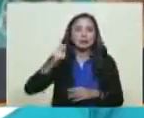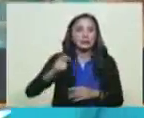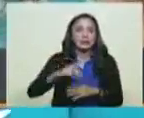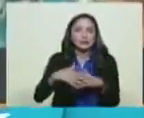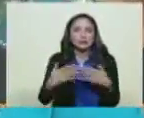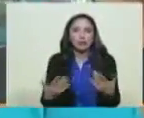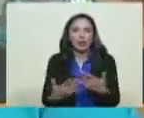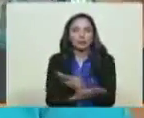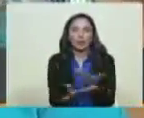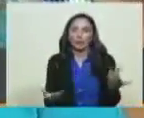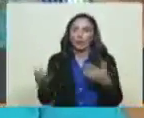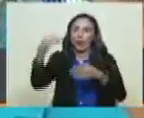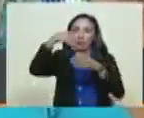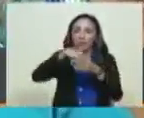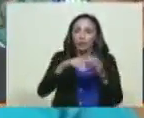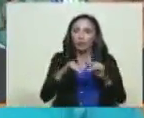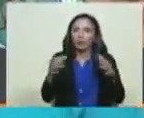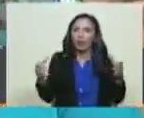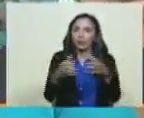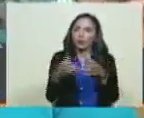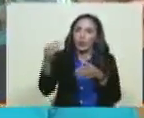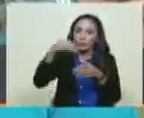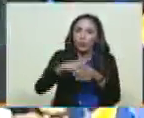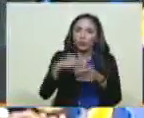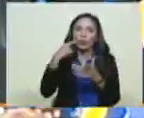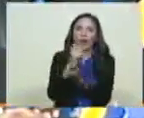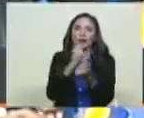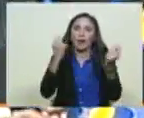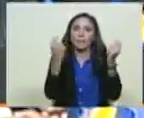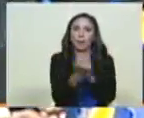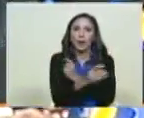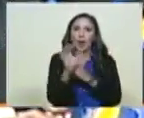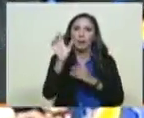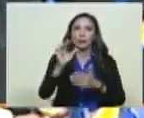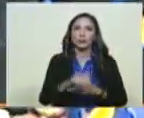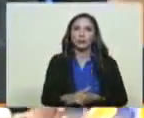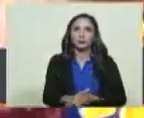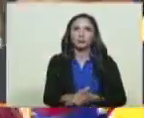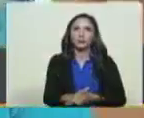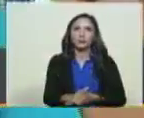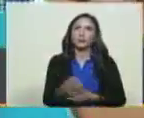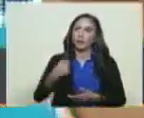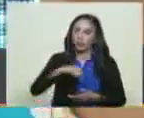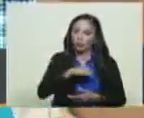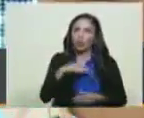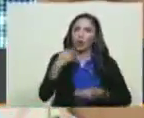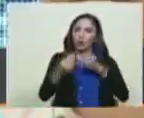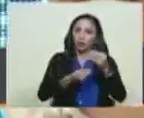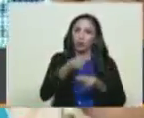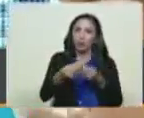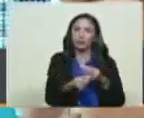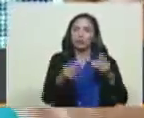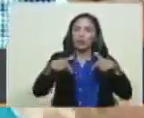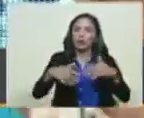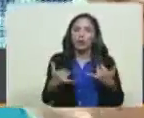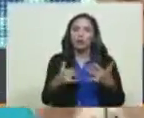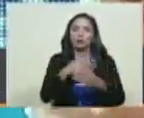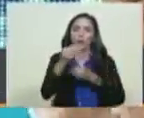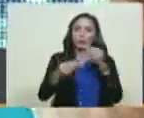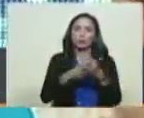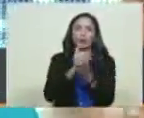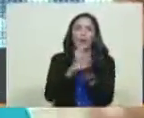estar dentro de la estructura para poder transformarla y es lo que estamos nosotros logrando hoy día